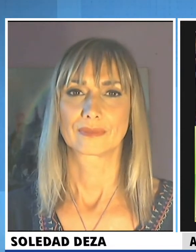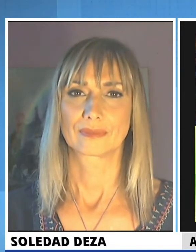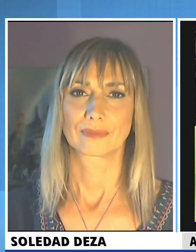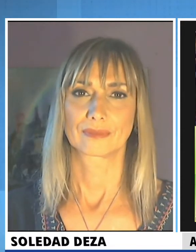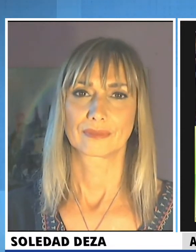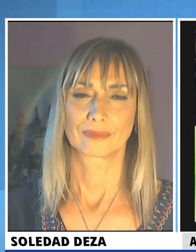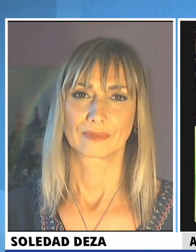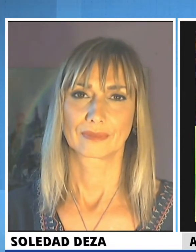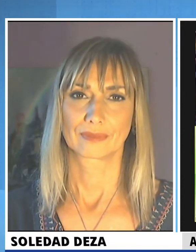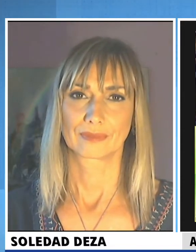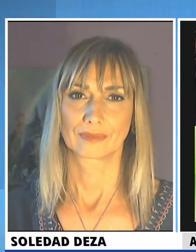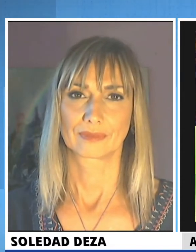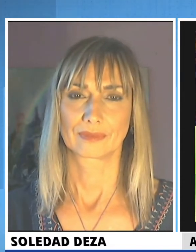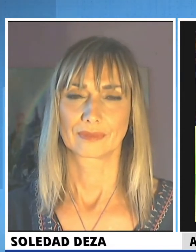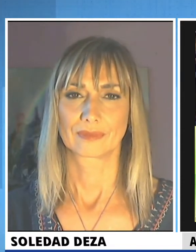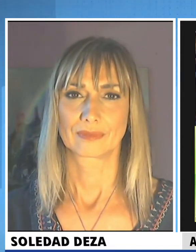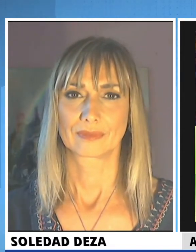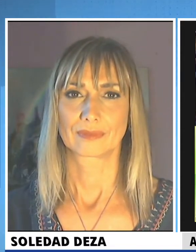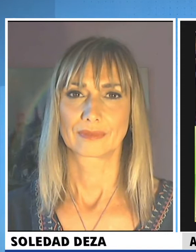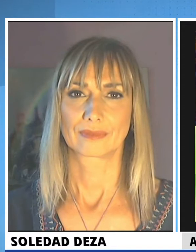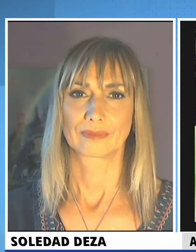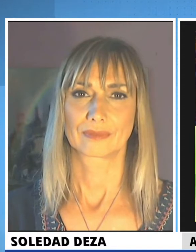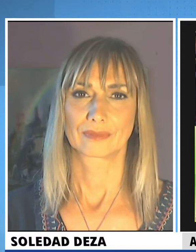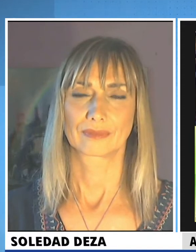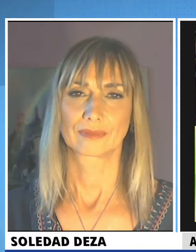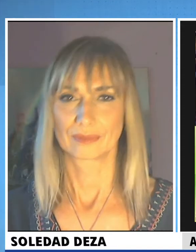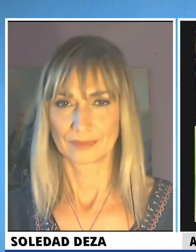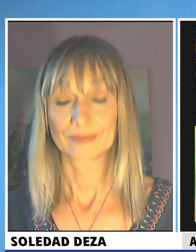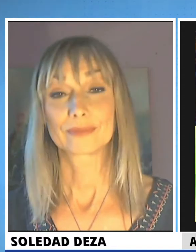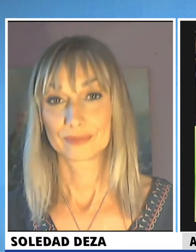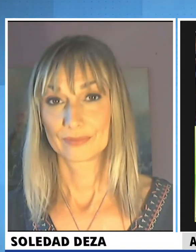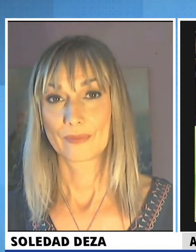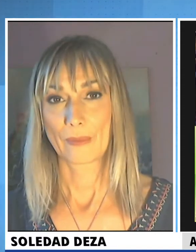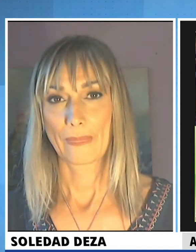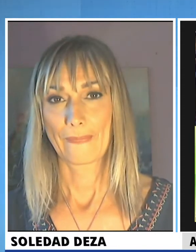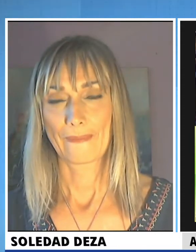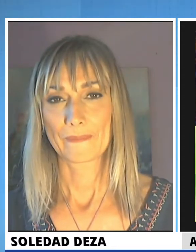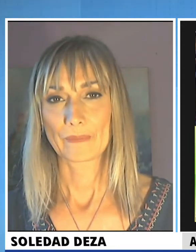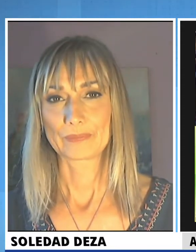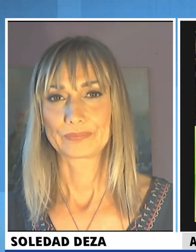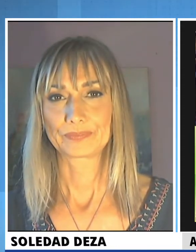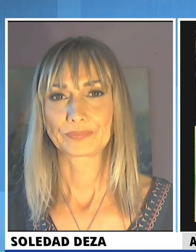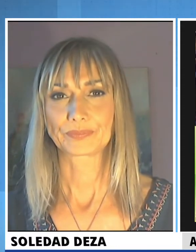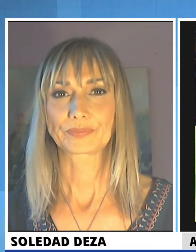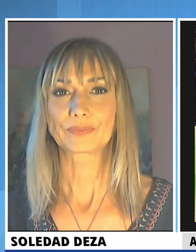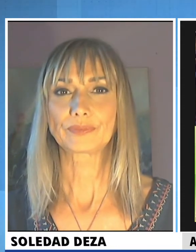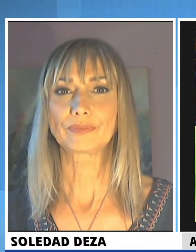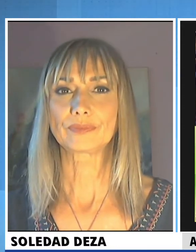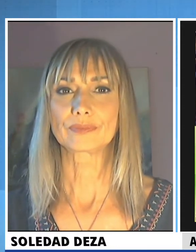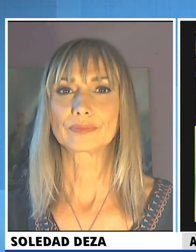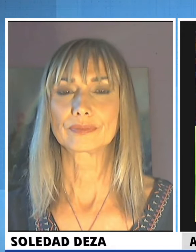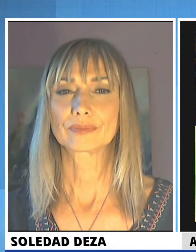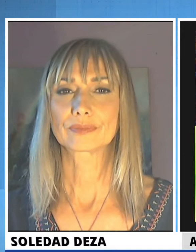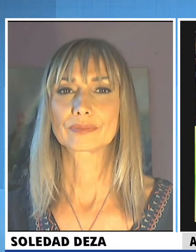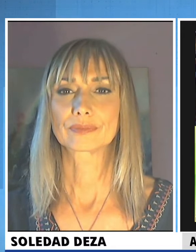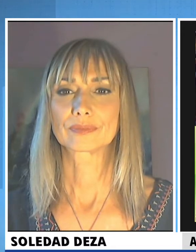género que lo vamos a ver, que lo estamos viendo, pero que lo vamos a ver también con el paso del tiempo, ¿no? Entonces me